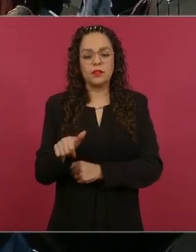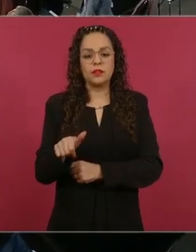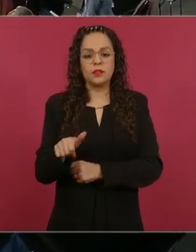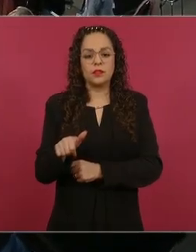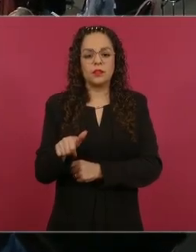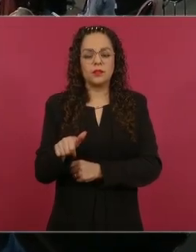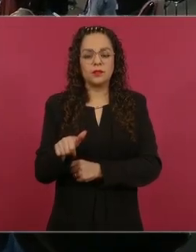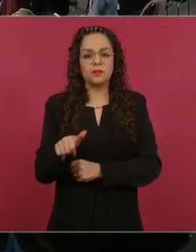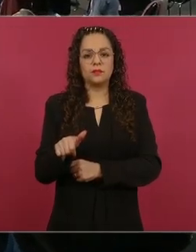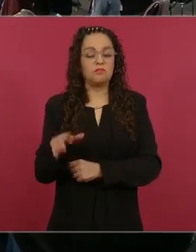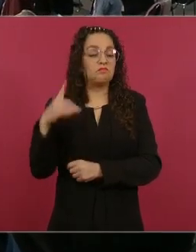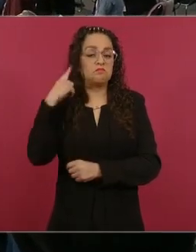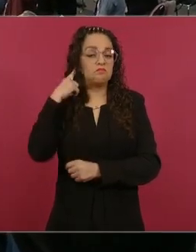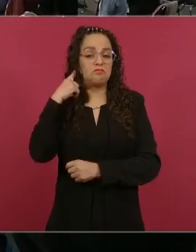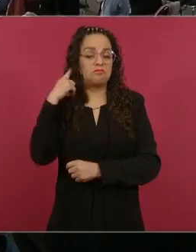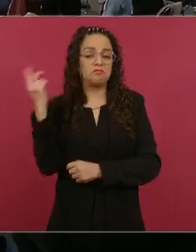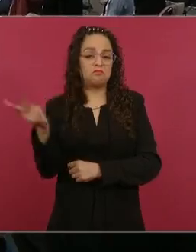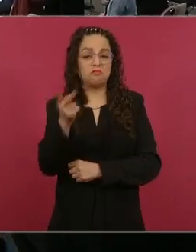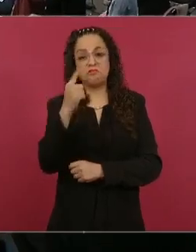Sí,